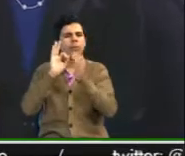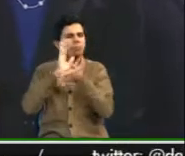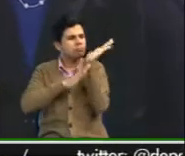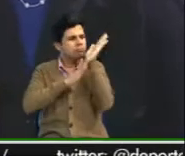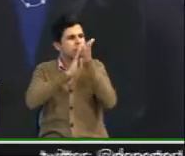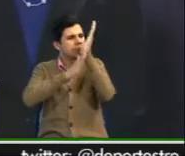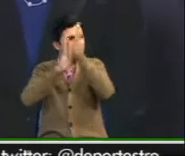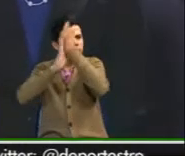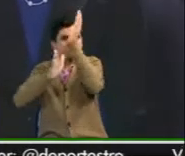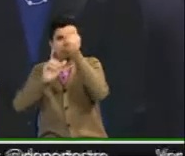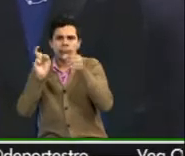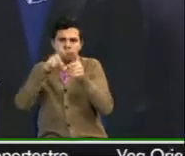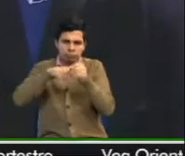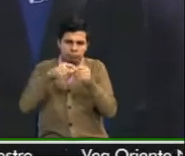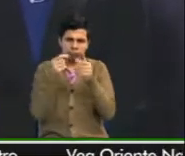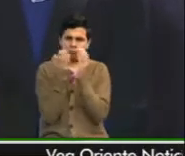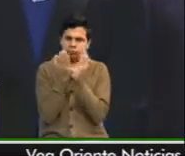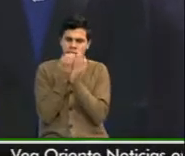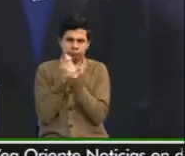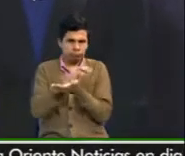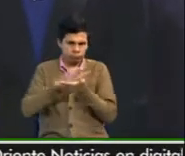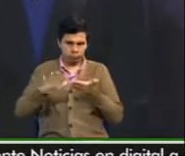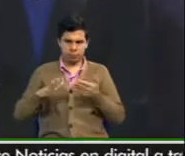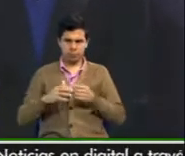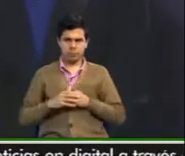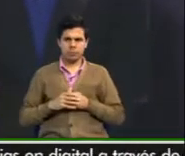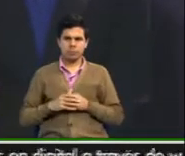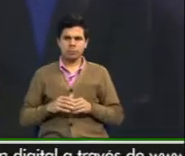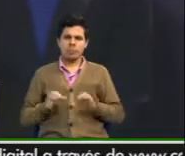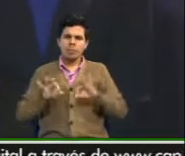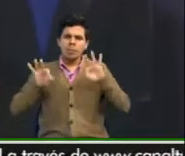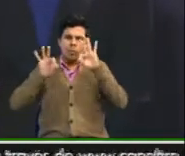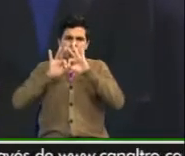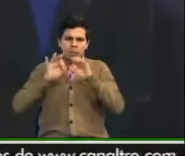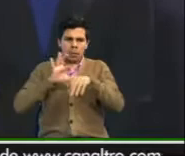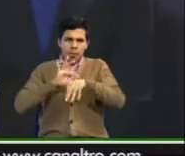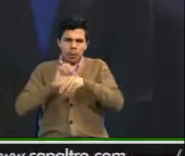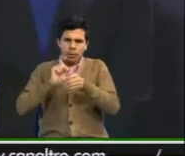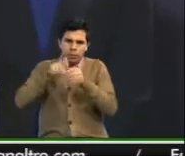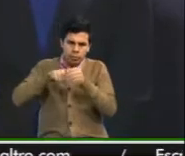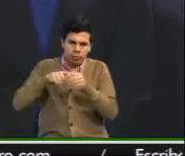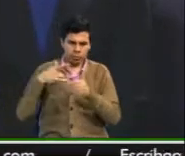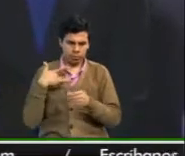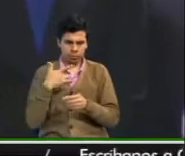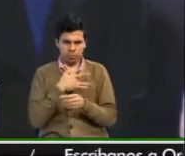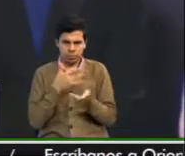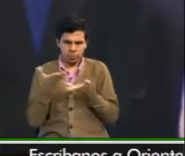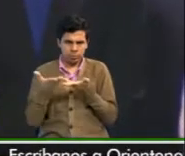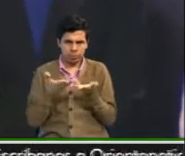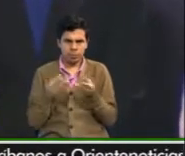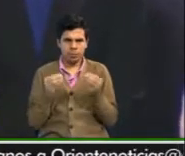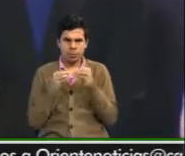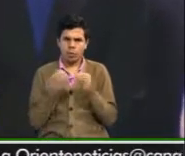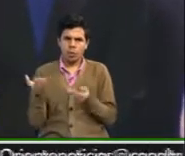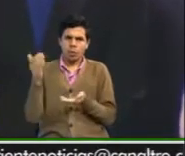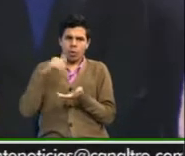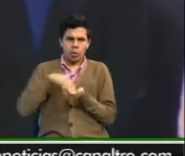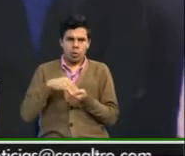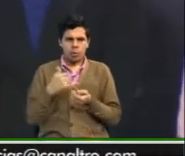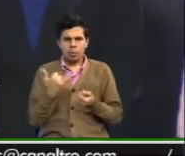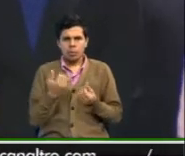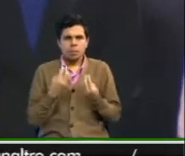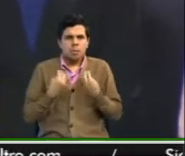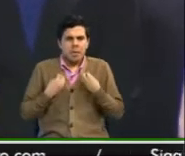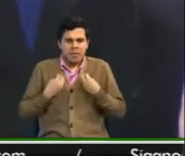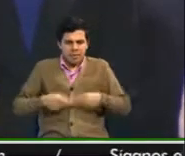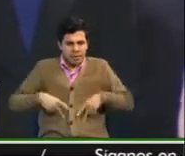ubicar que tengan cuidados de salud que tengan oportunidades para rehacer sus vidas